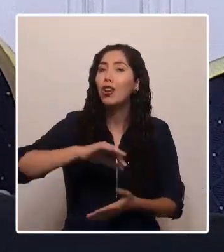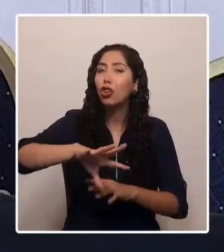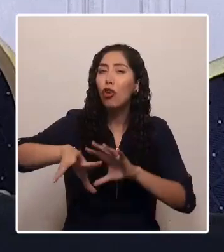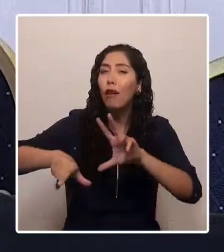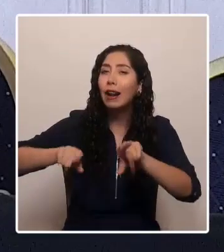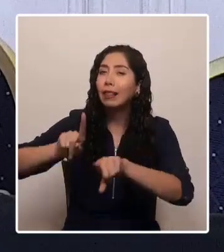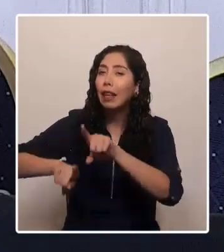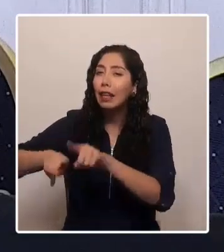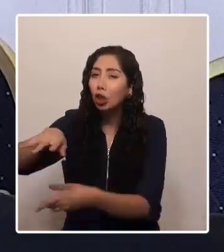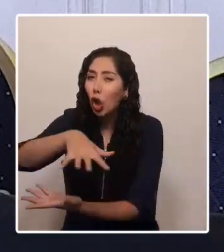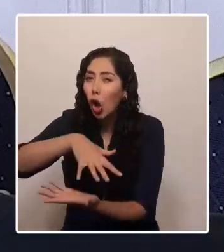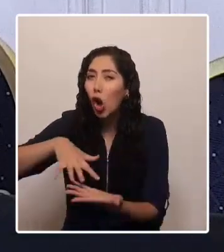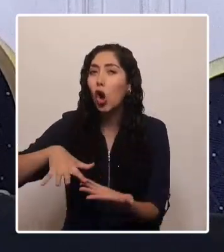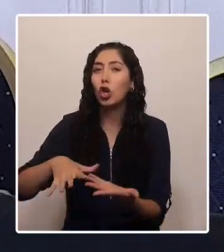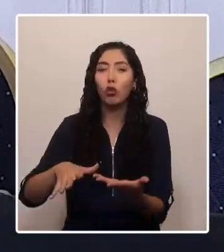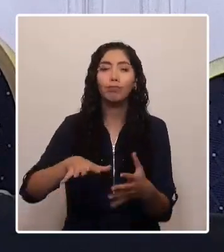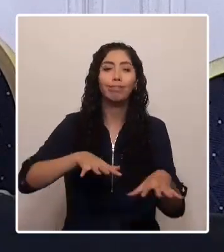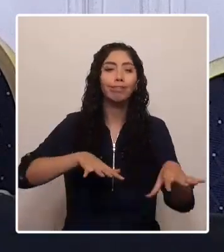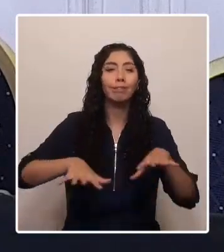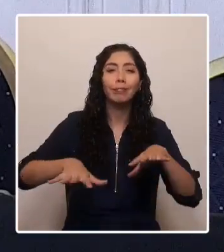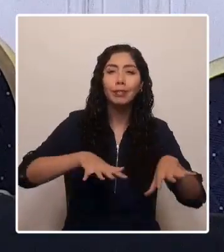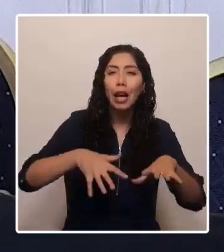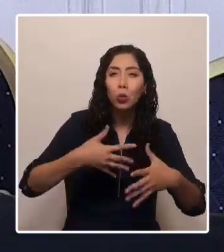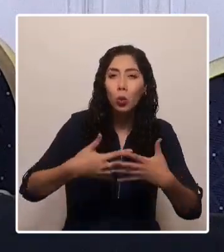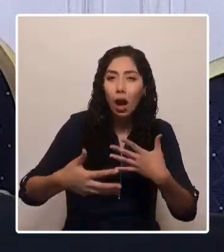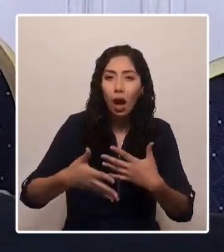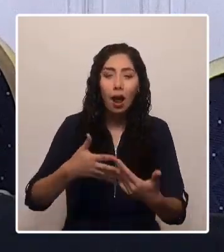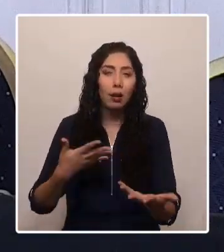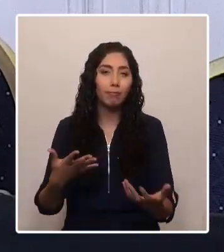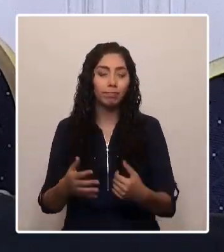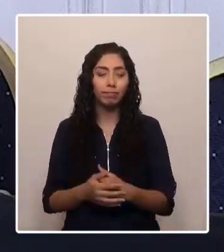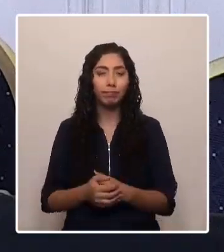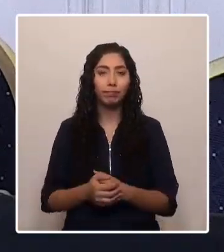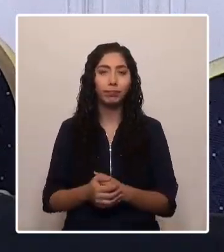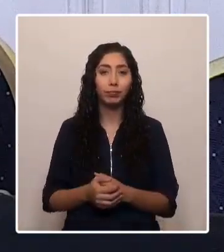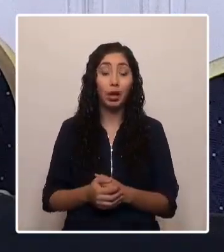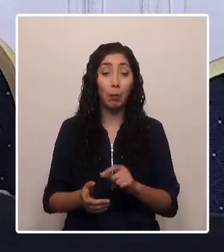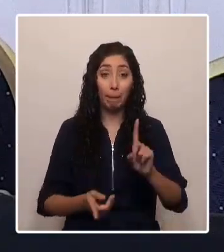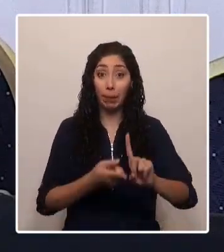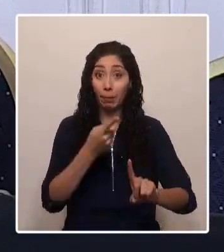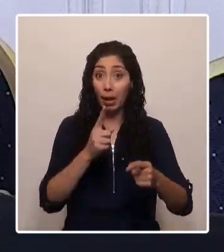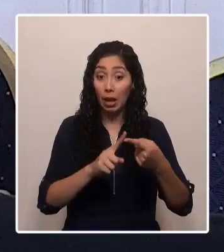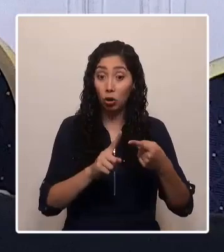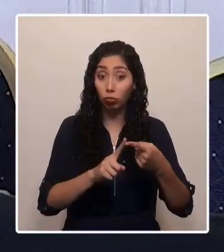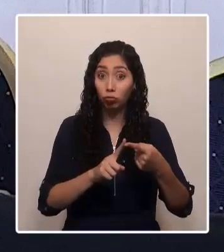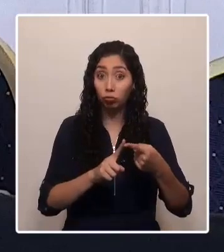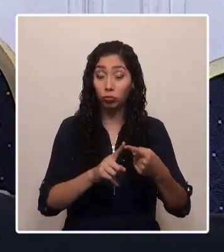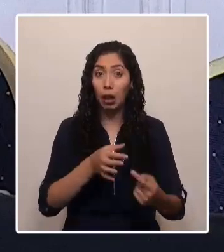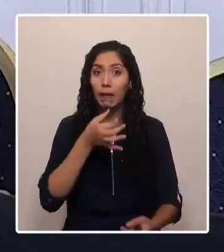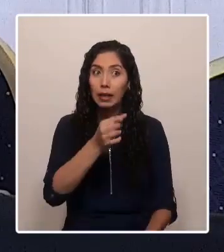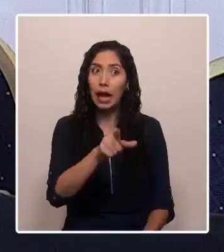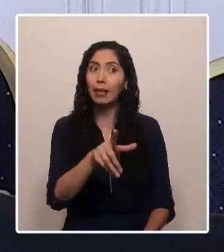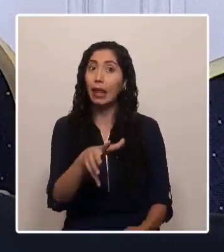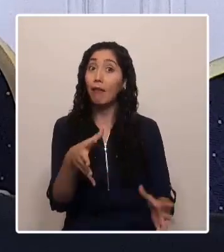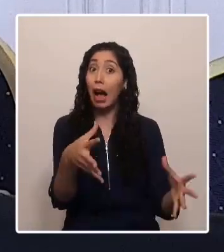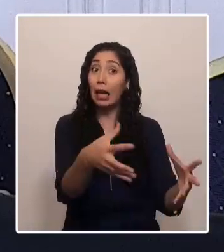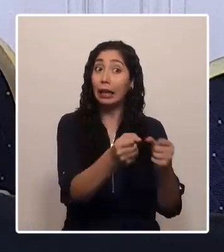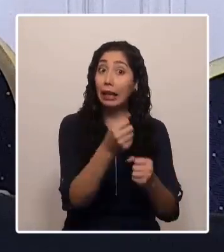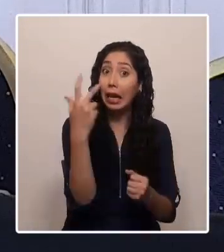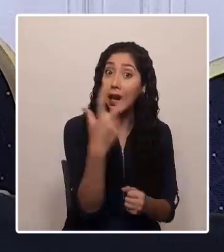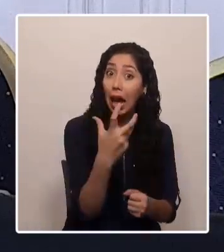o recursos naturales o derechos o cupos políticos. Lo primero, no te dicen que te van a quitar algo, en este caso los